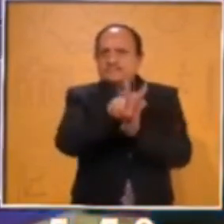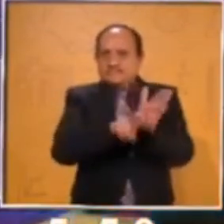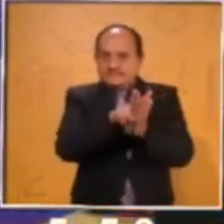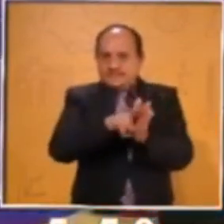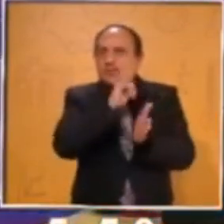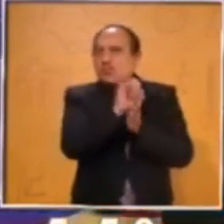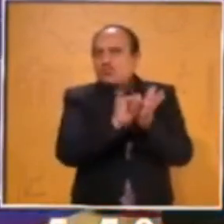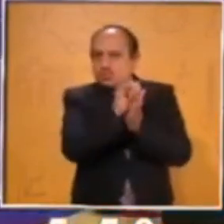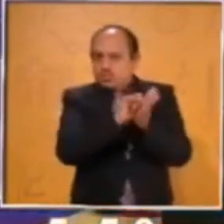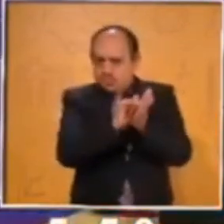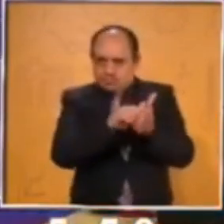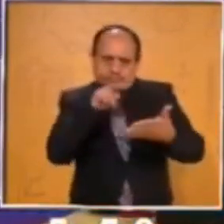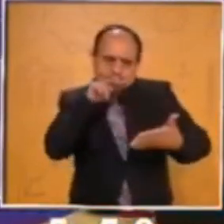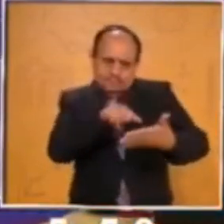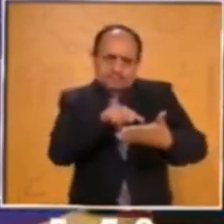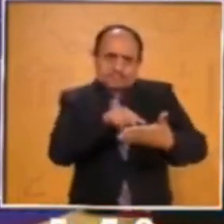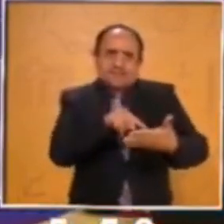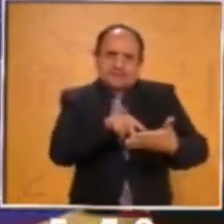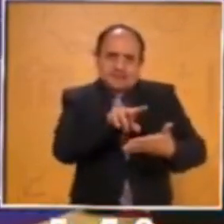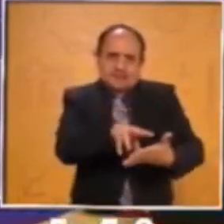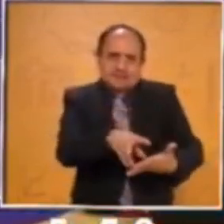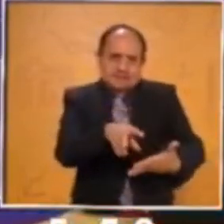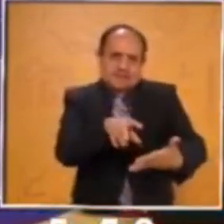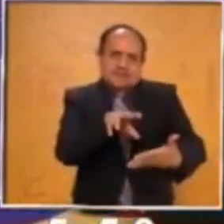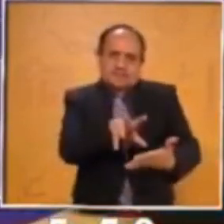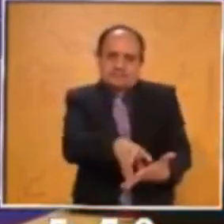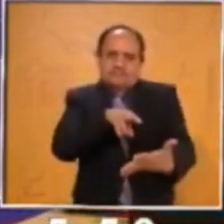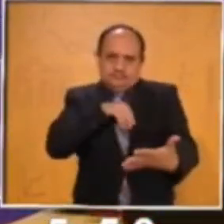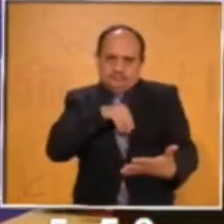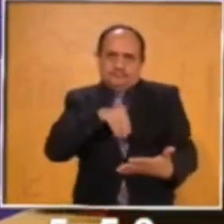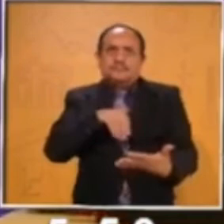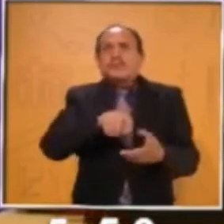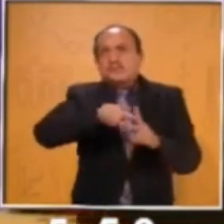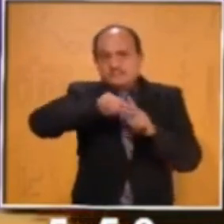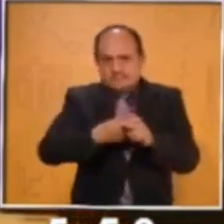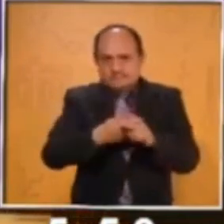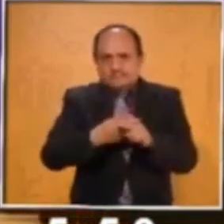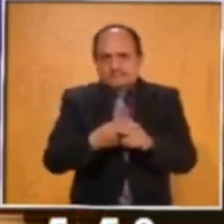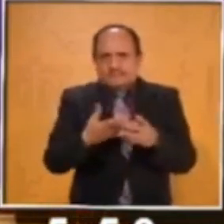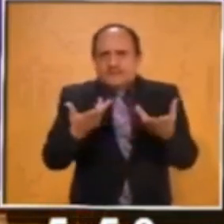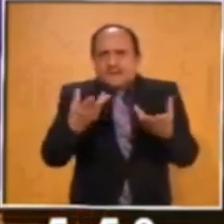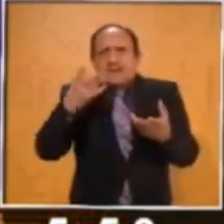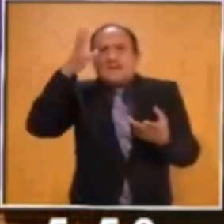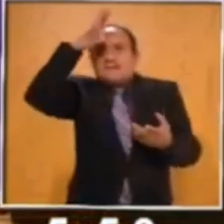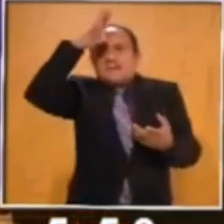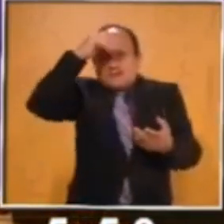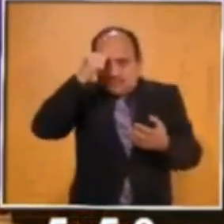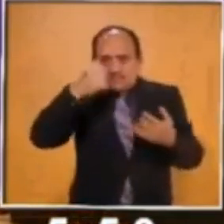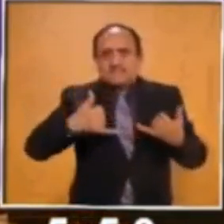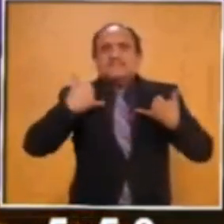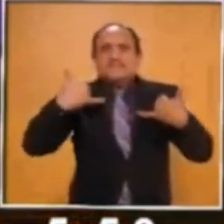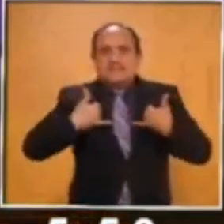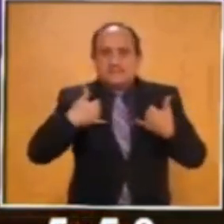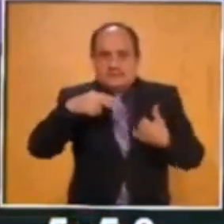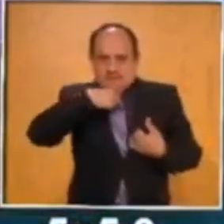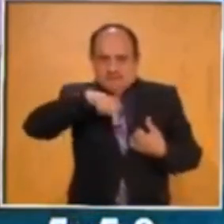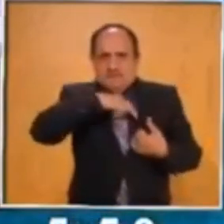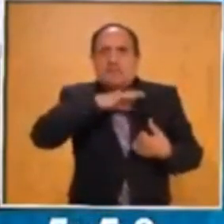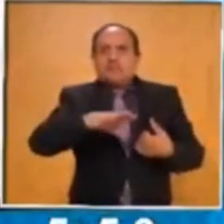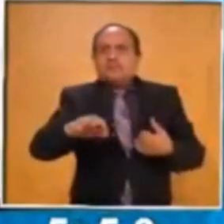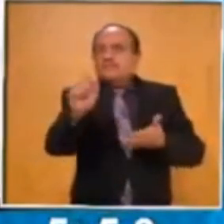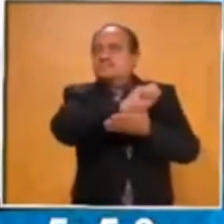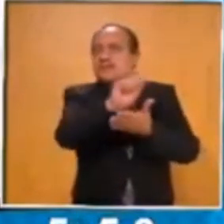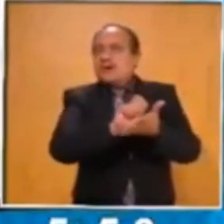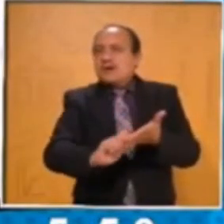YouTube y de ahí lo pueden copiar para empezar. ¿Qué no hay que olvidar, muchachos, para nosotros poder realizar el